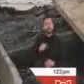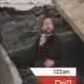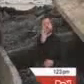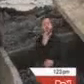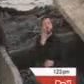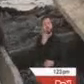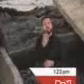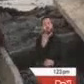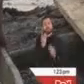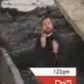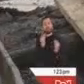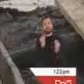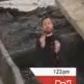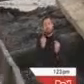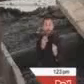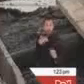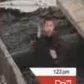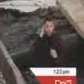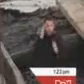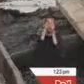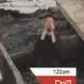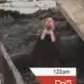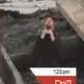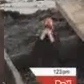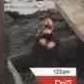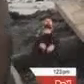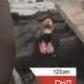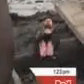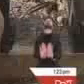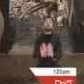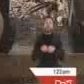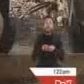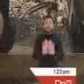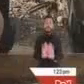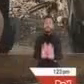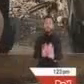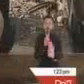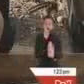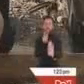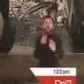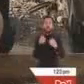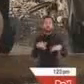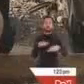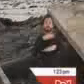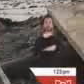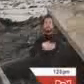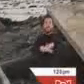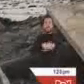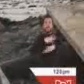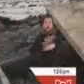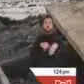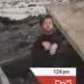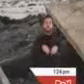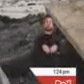allá, para allá, y los pies para acá, porque está mirando para acá. Para el mar. Para el mar. Usted ahí